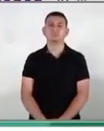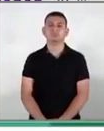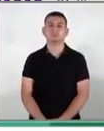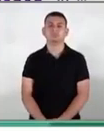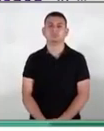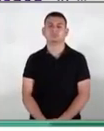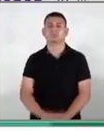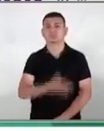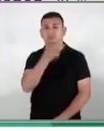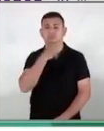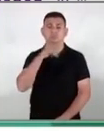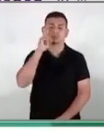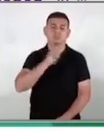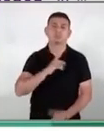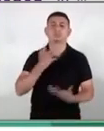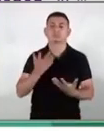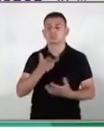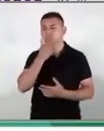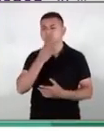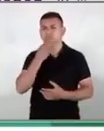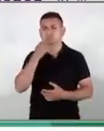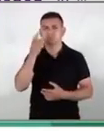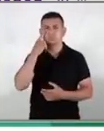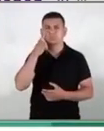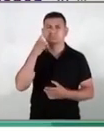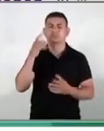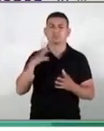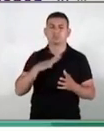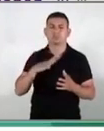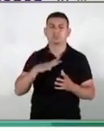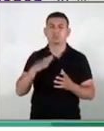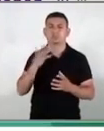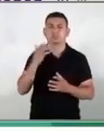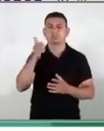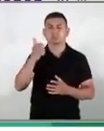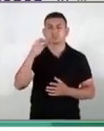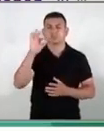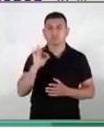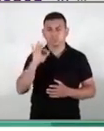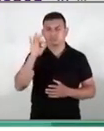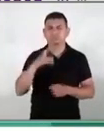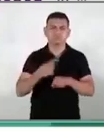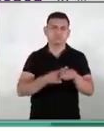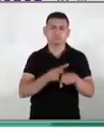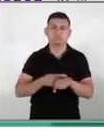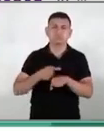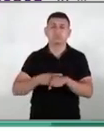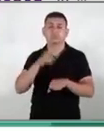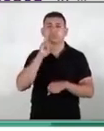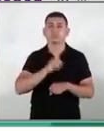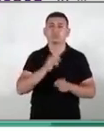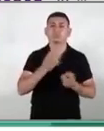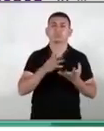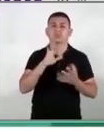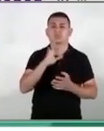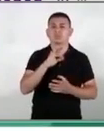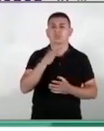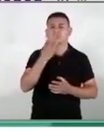Por sexo, los hombres presentan el 56% de casos y las mujeres